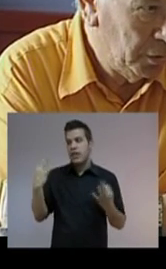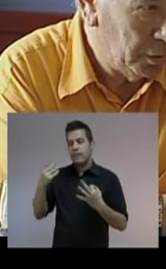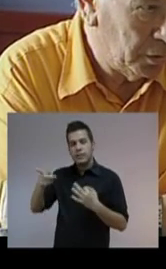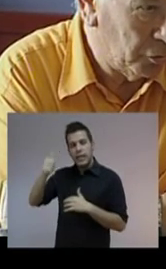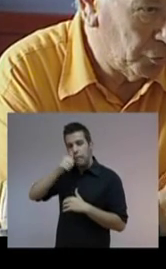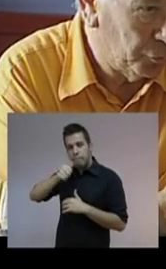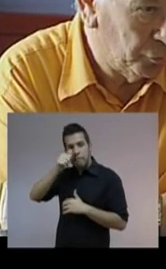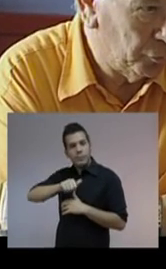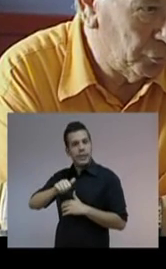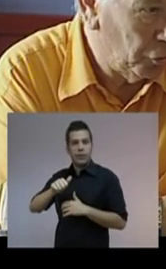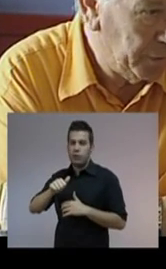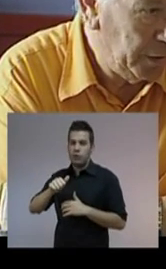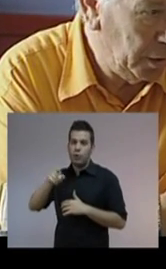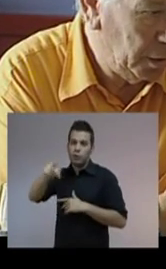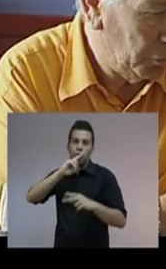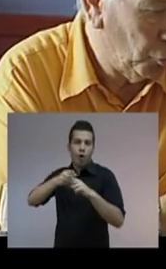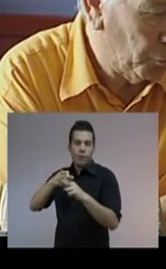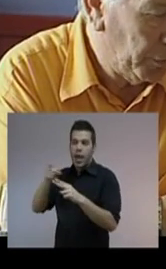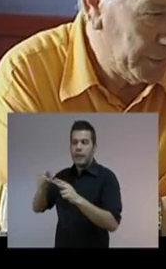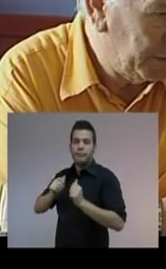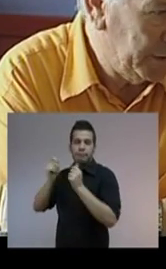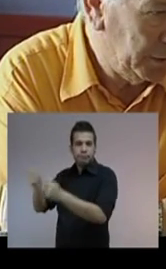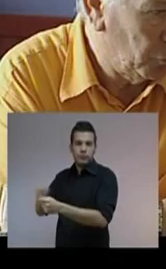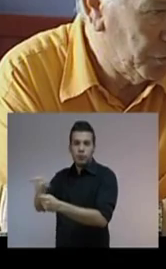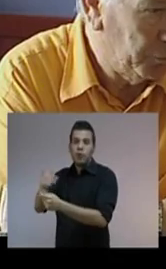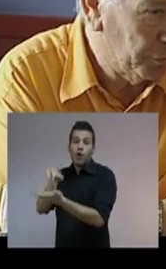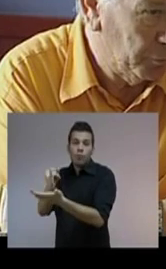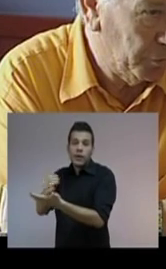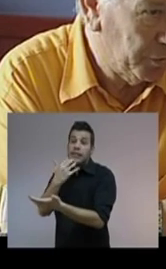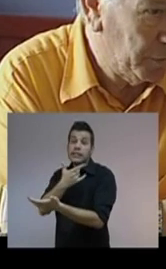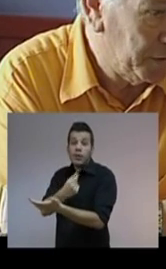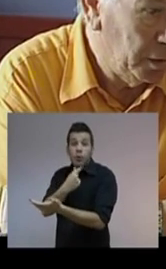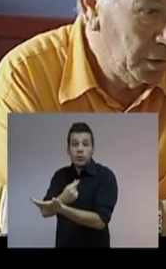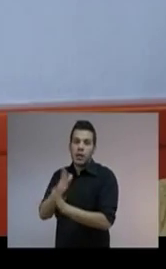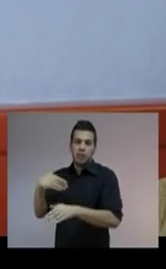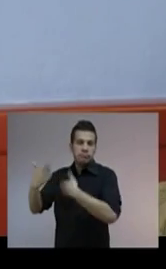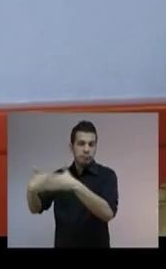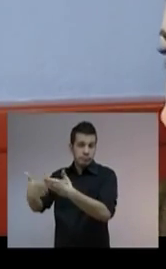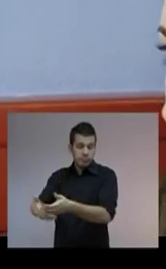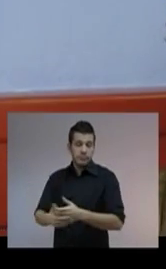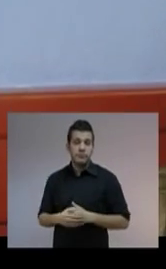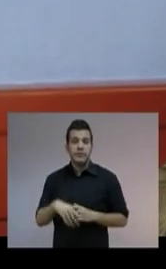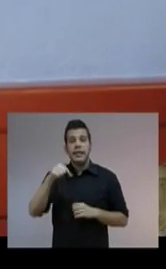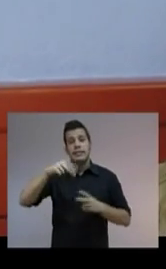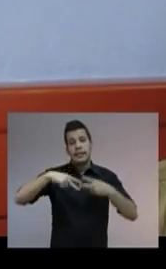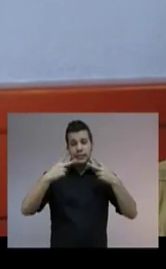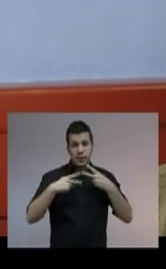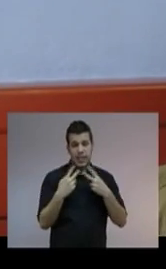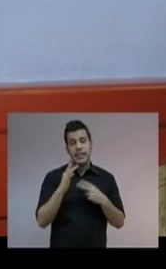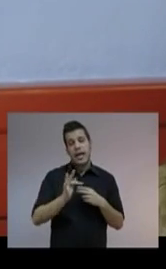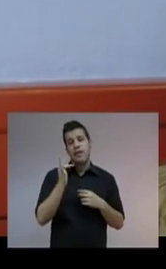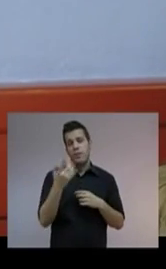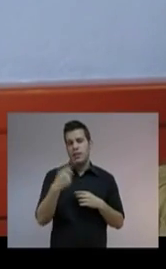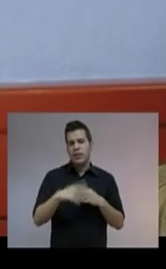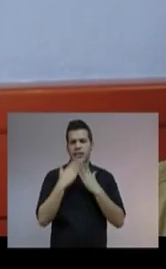vino con tu nombre y tú lo pruebas y si te gusta pues lo ponemos en marcha. Este restaurante tiene además una gran y